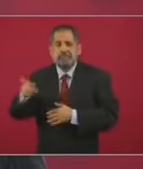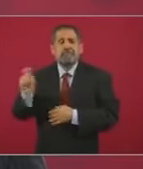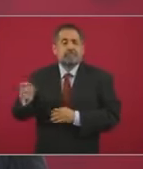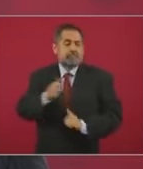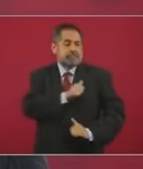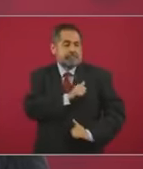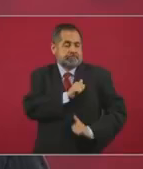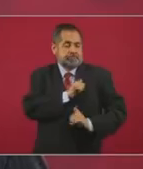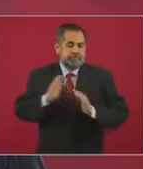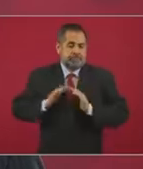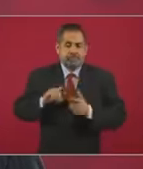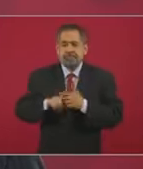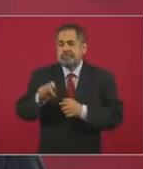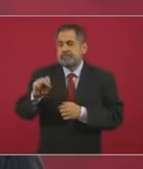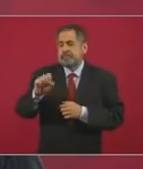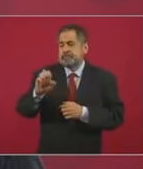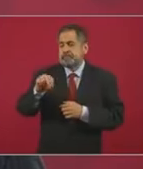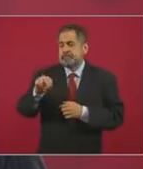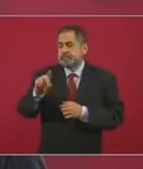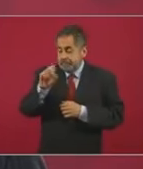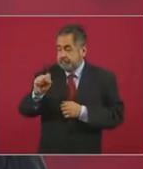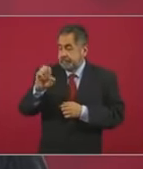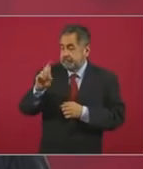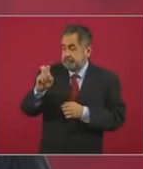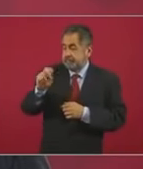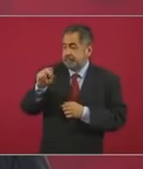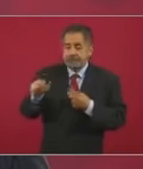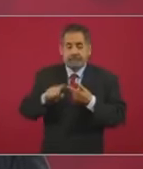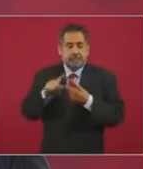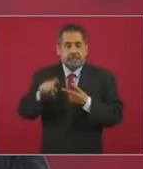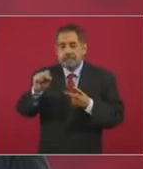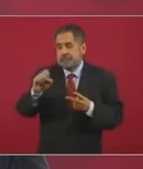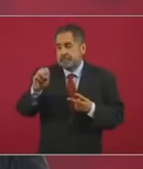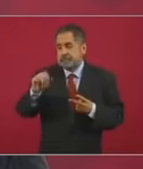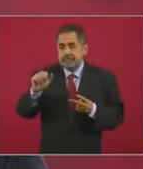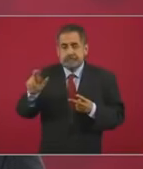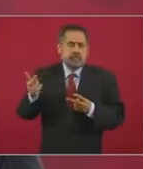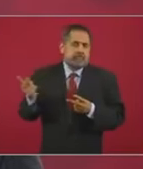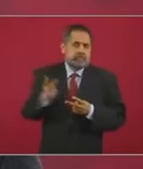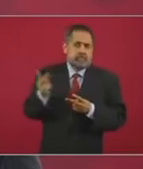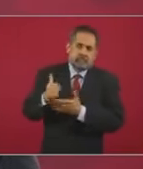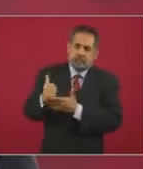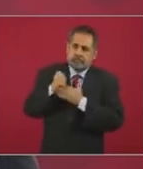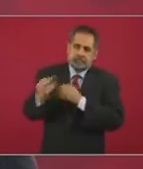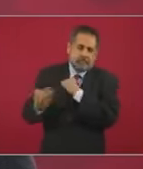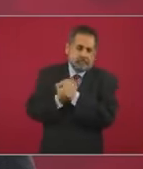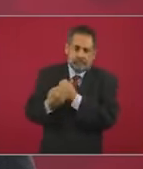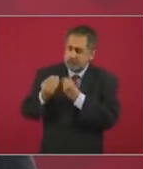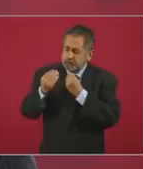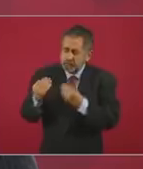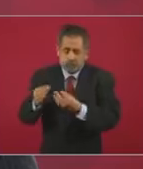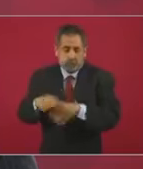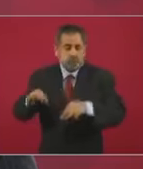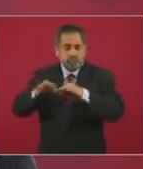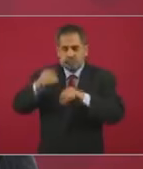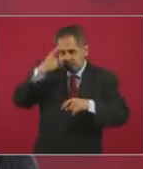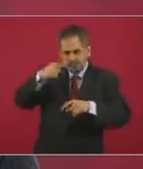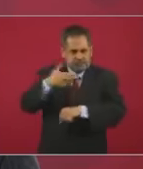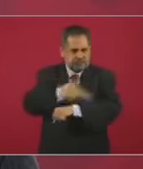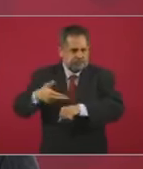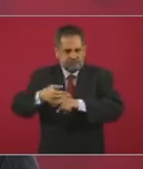tanto la Secretaría de la Defensa Nacional como la Secretaría de Marina, que son una parte muy sustancial de este grupo técnico de